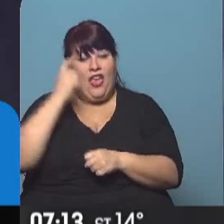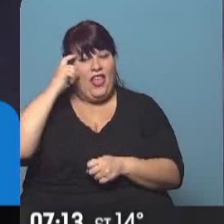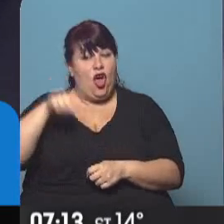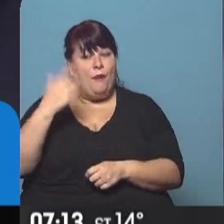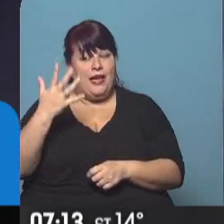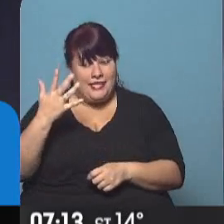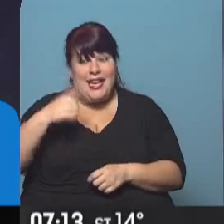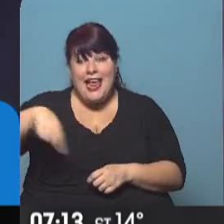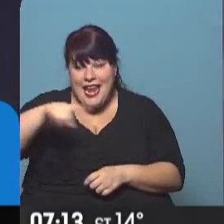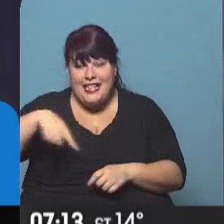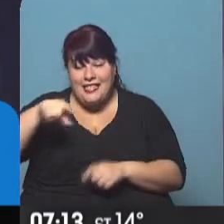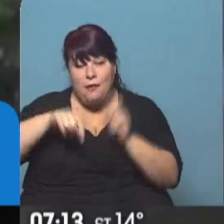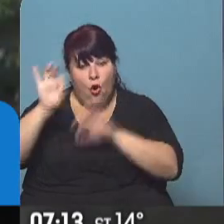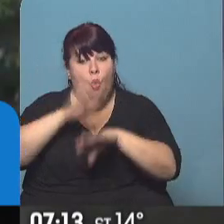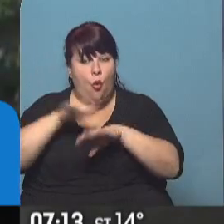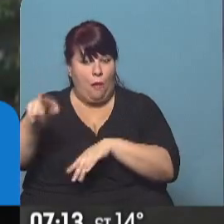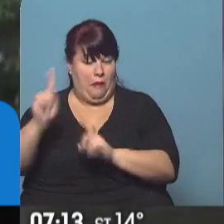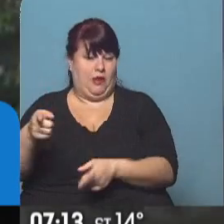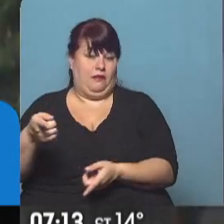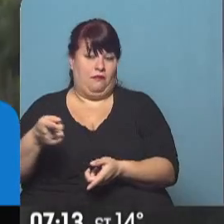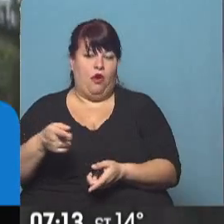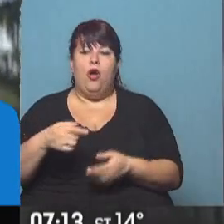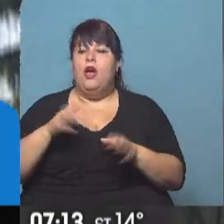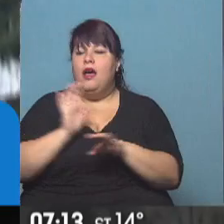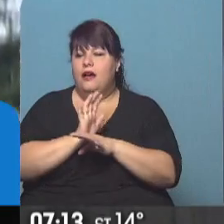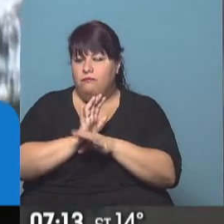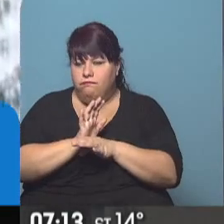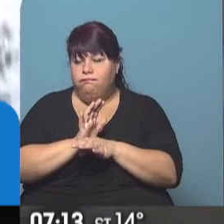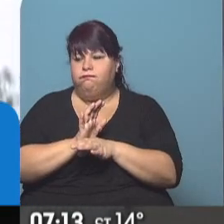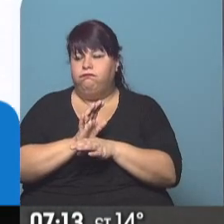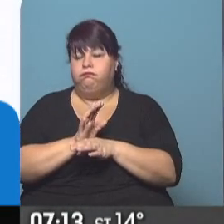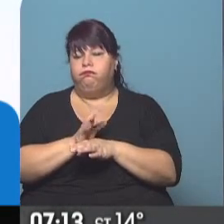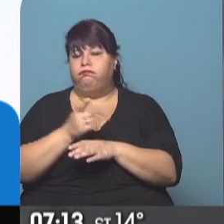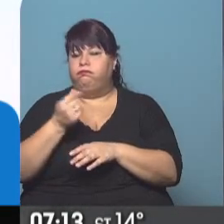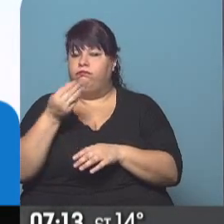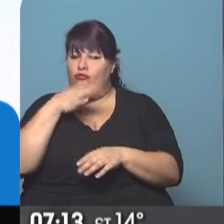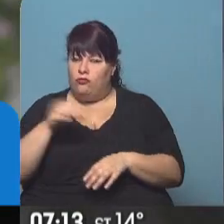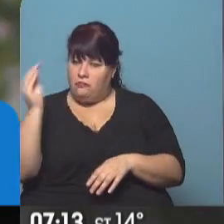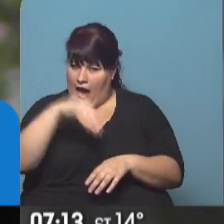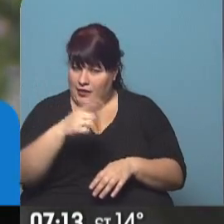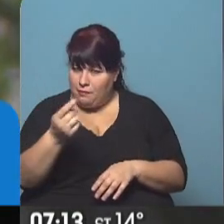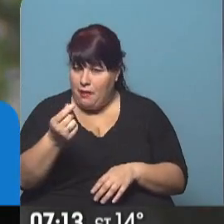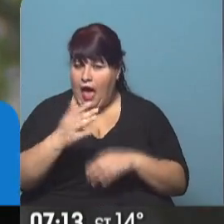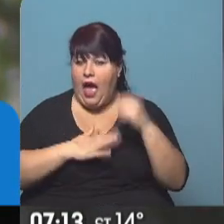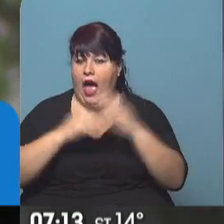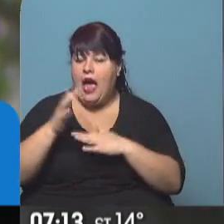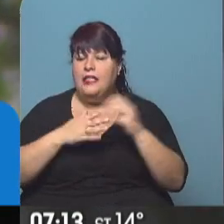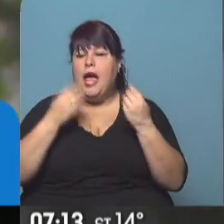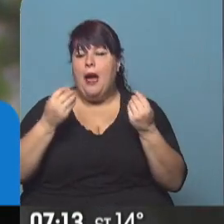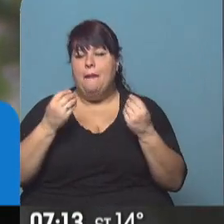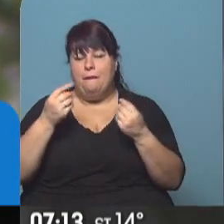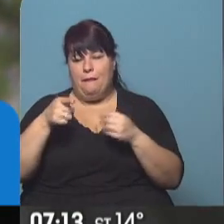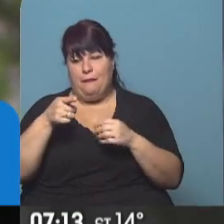5 que muchos ese porcentaje de productos que había sobre costos en las obras para poder